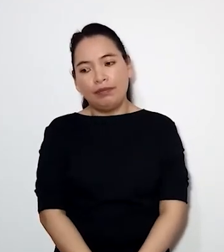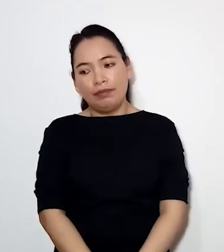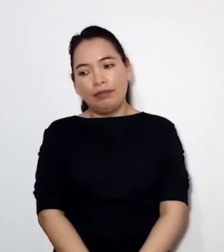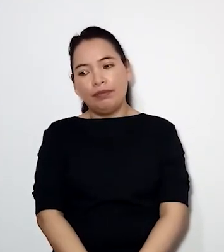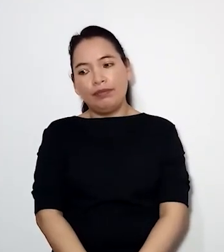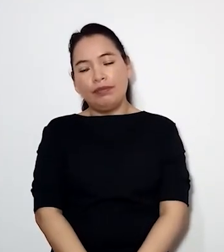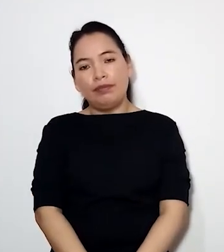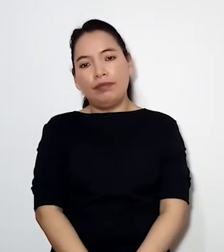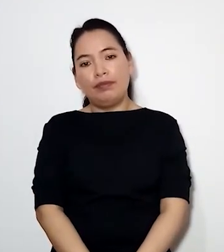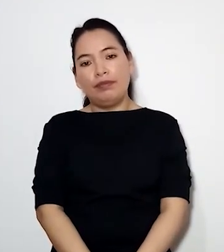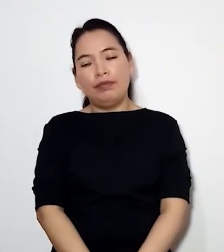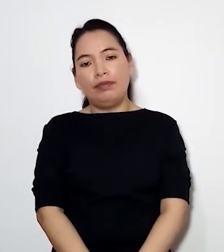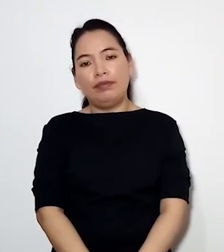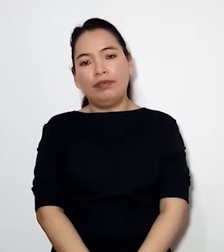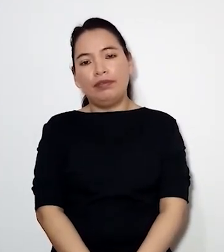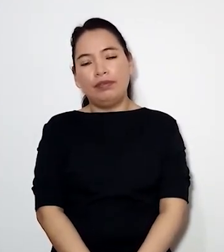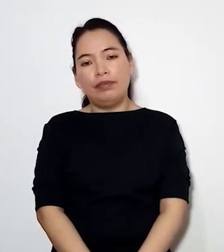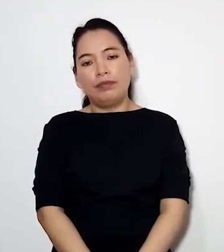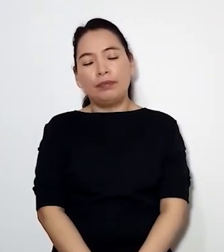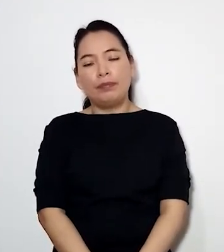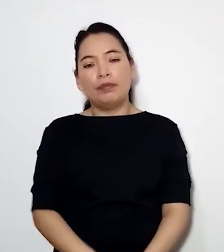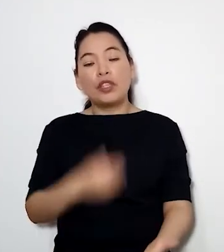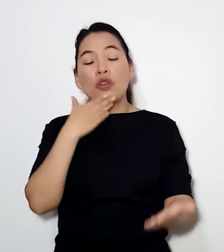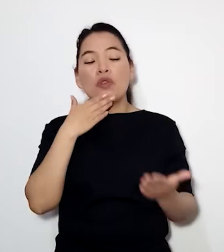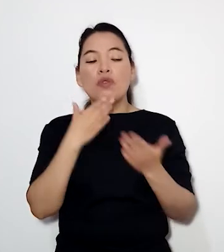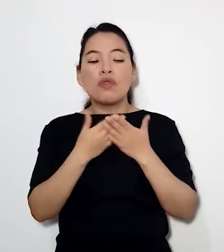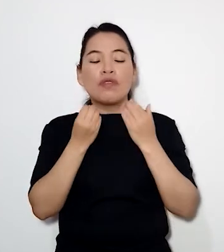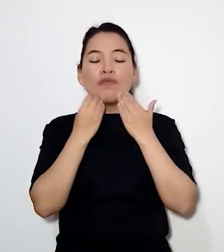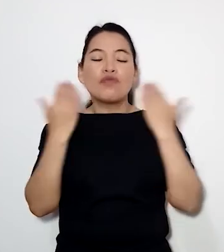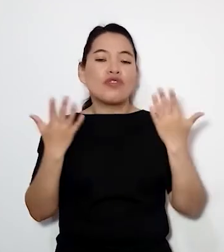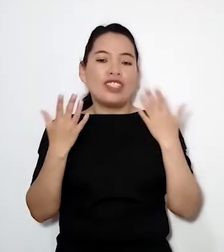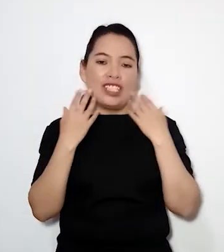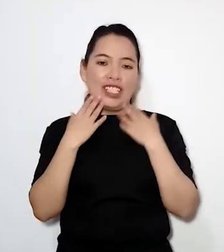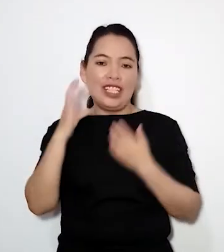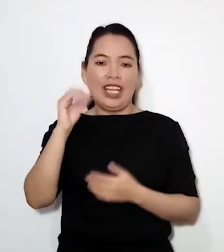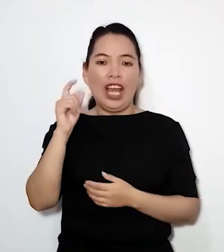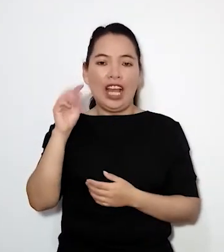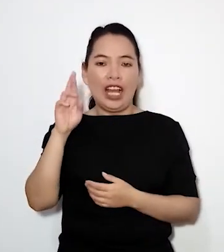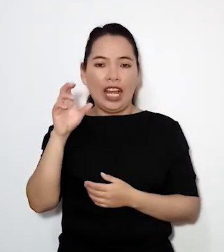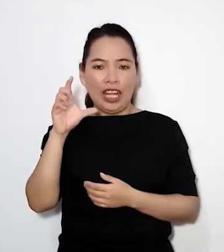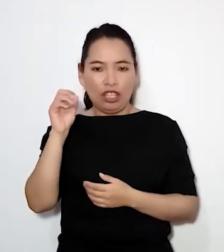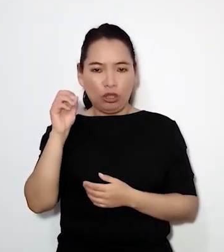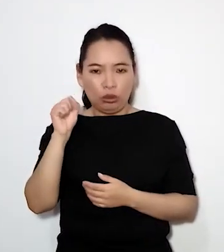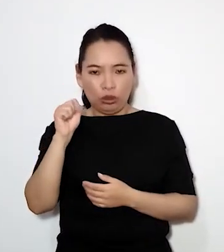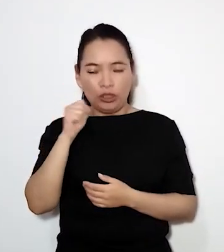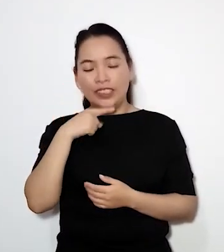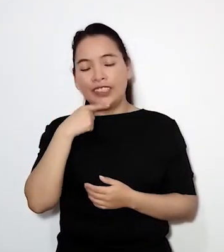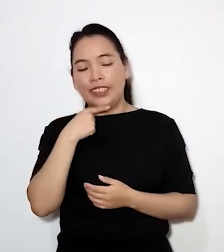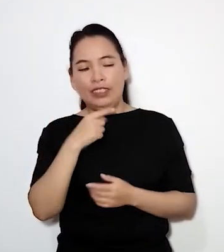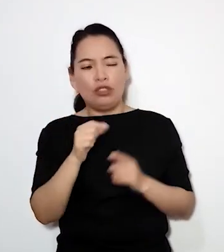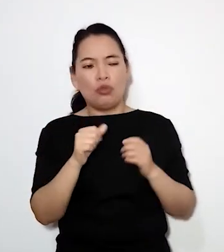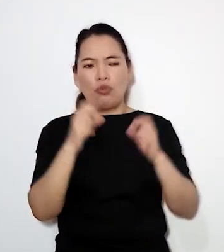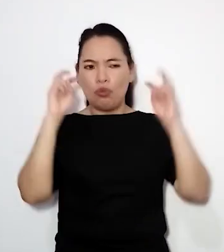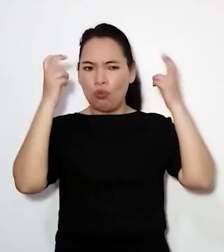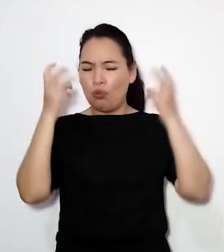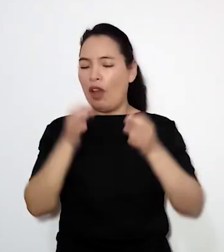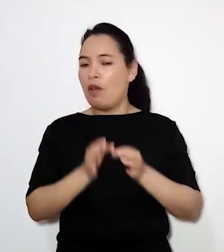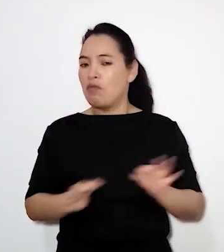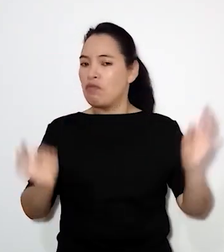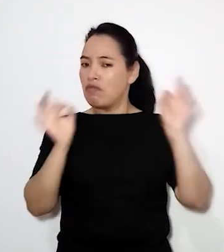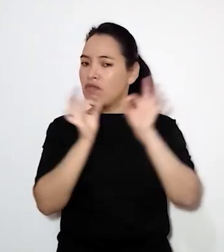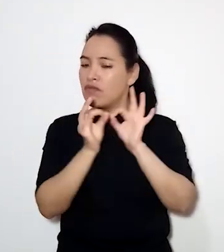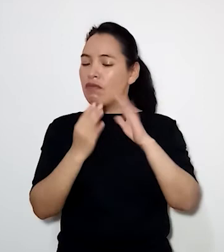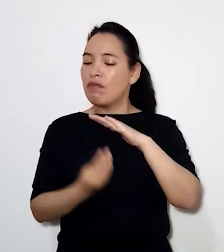Muchas gracias, Carlos. Creo que has abordado innumerables temas de profunda relevancia. Solamente para hacer